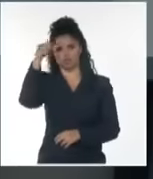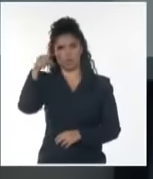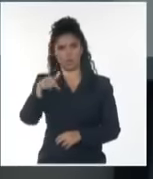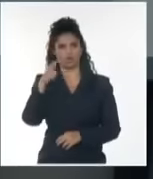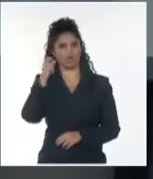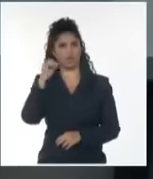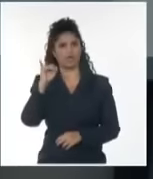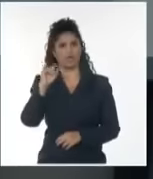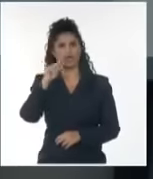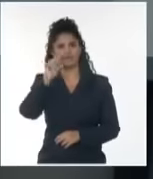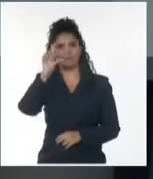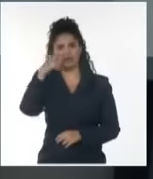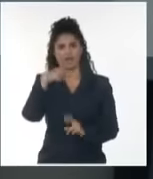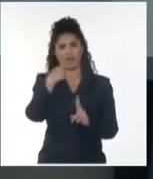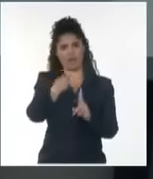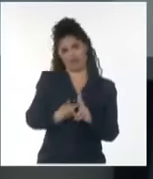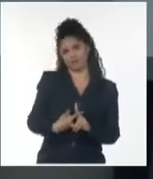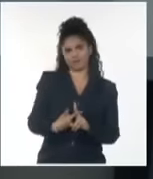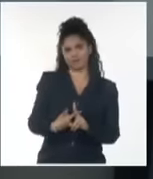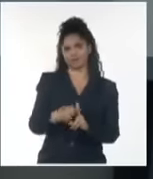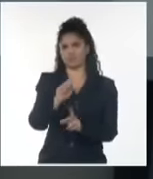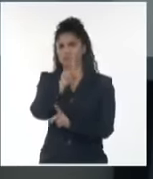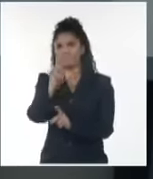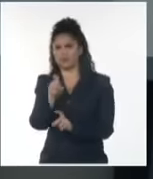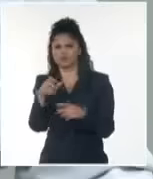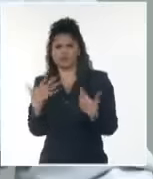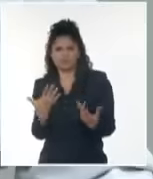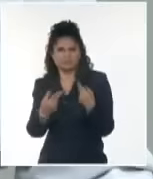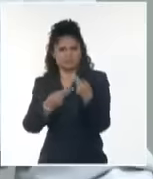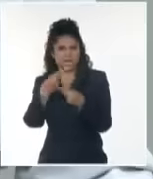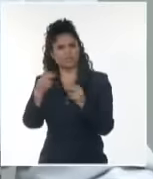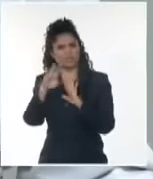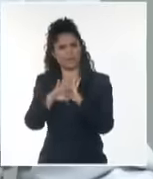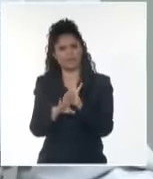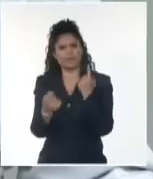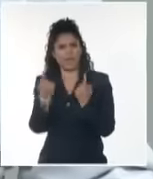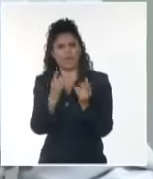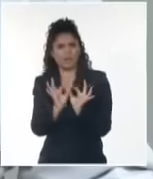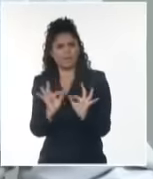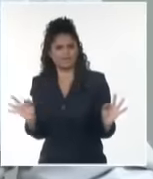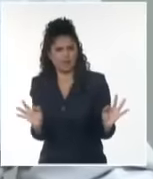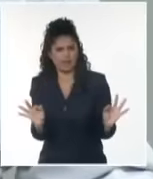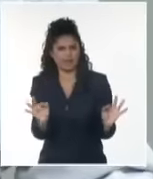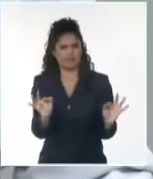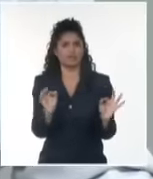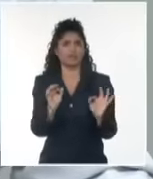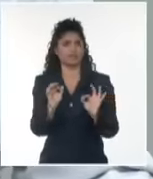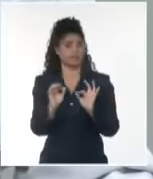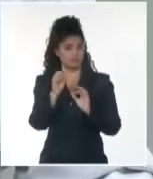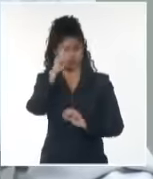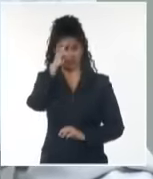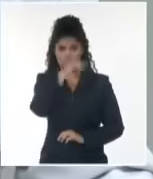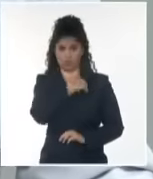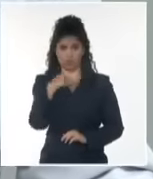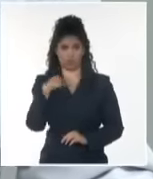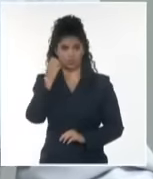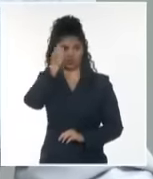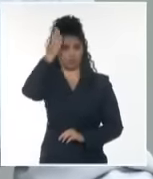especial? Sí, cómo en no, este no, sitio? No. Ahí hay un equipo de trabajo que está haciendo intervenciones desde hace más de una